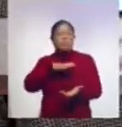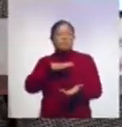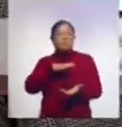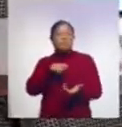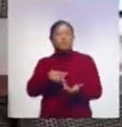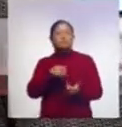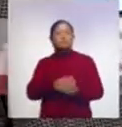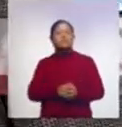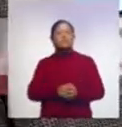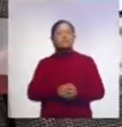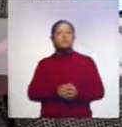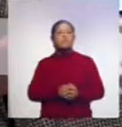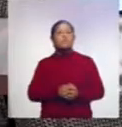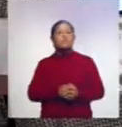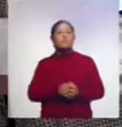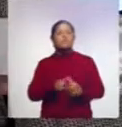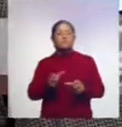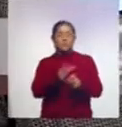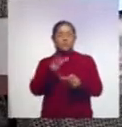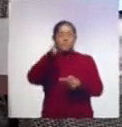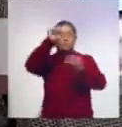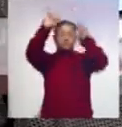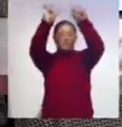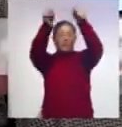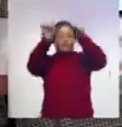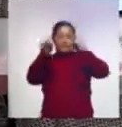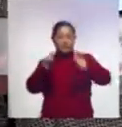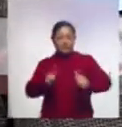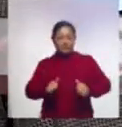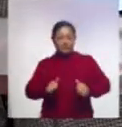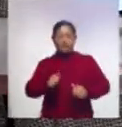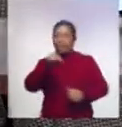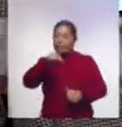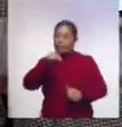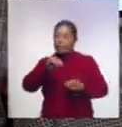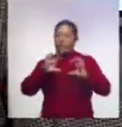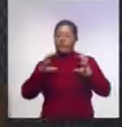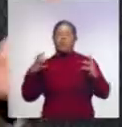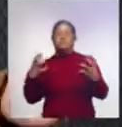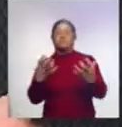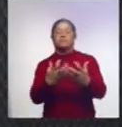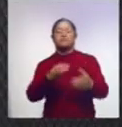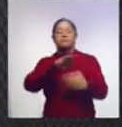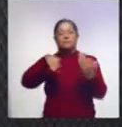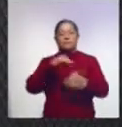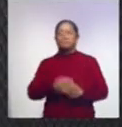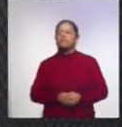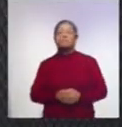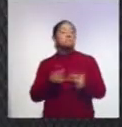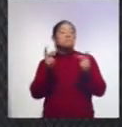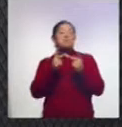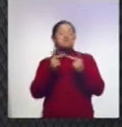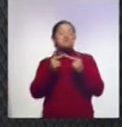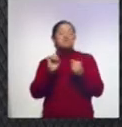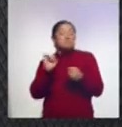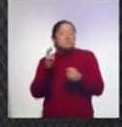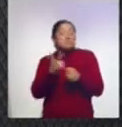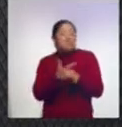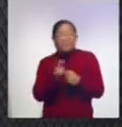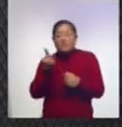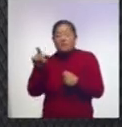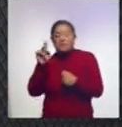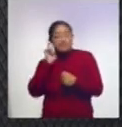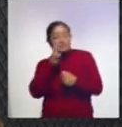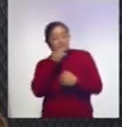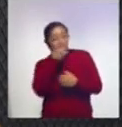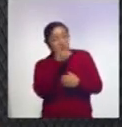el monolito de la Matlacuel y allí vamos a estar ubicados. Perfecto. ¿Algo más que quieran decirle al auditorio que los ve y